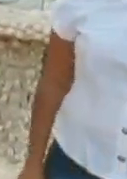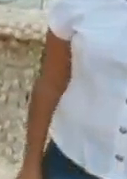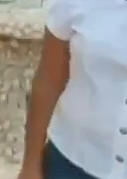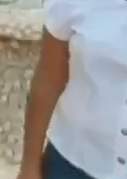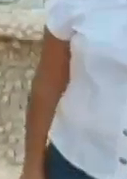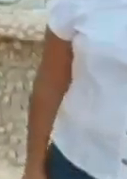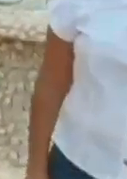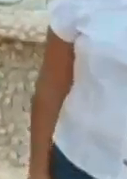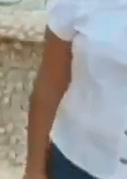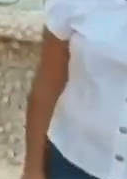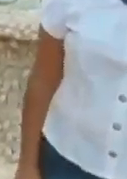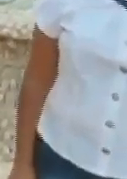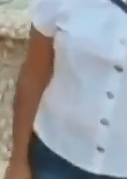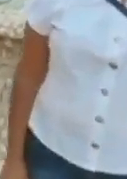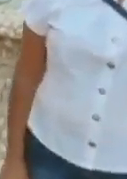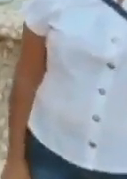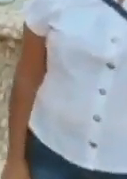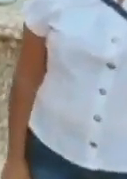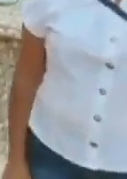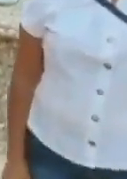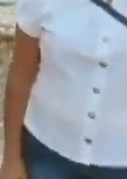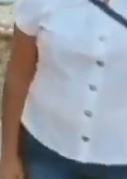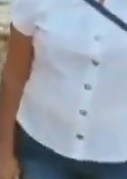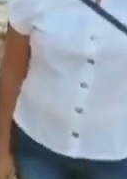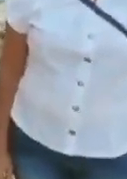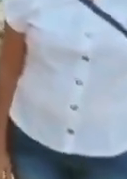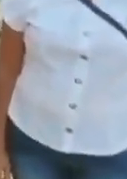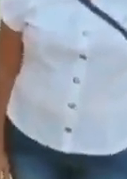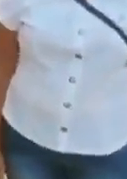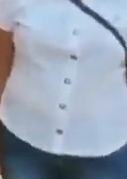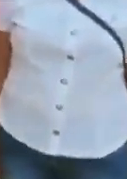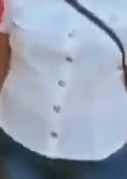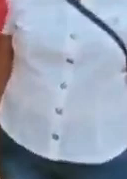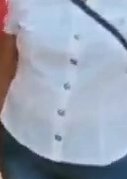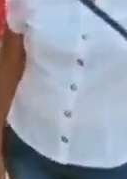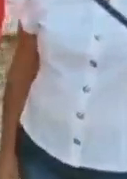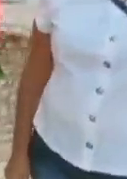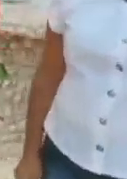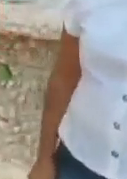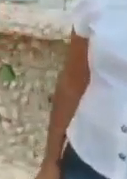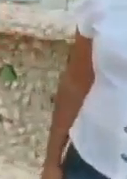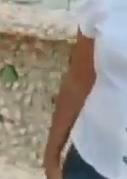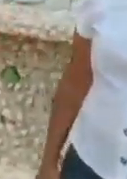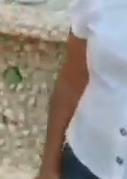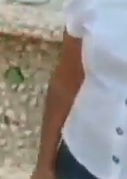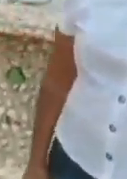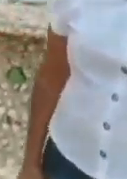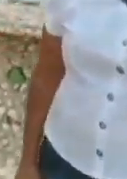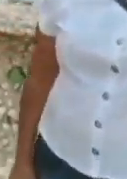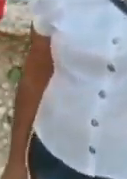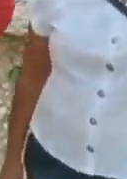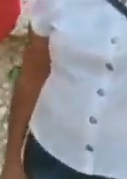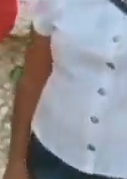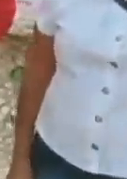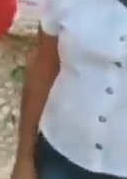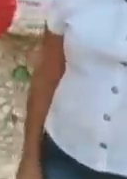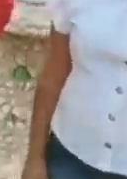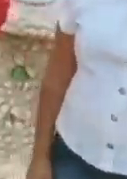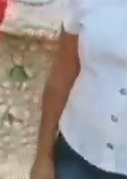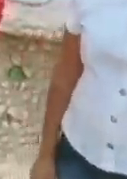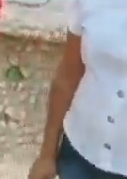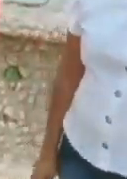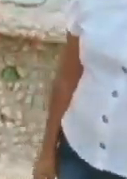hito 1.200.000 títulos de tierra urbana. Me acompañan Rosaura Reyes, vocera del Comité de